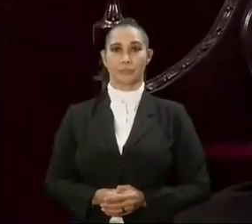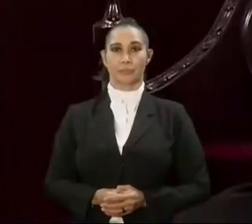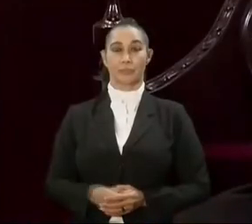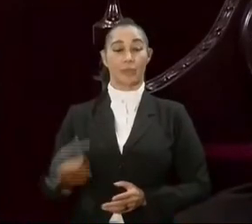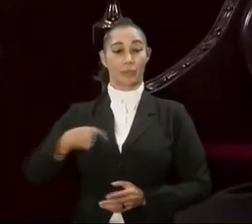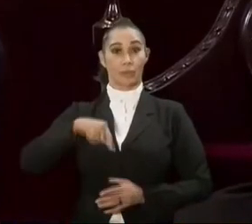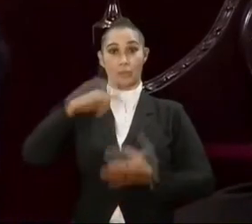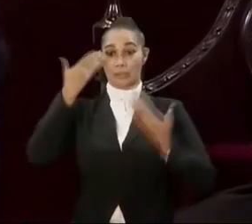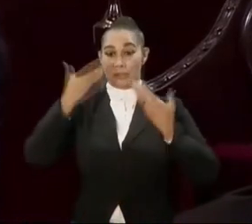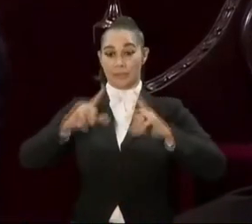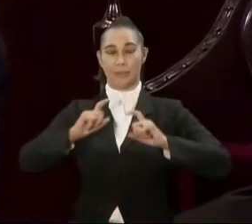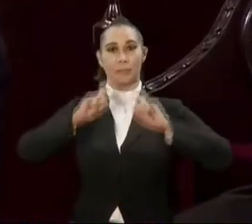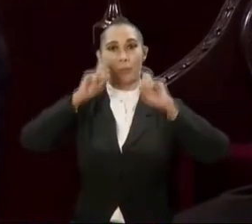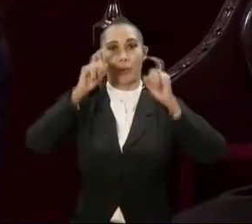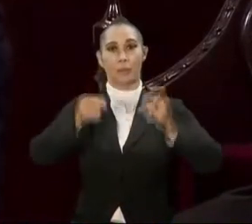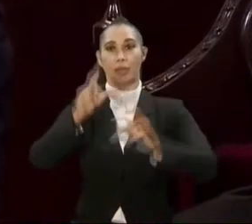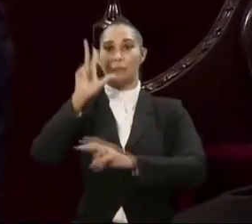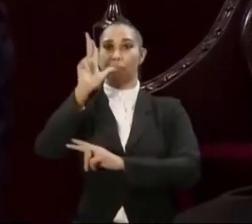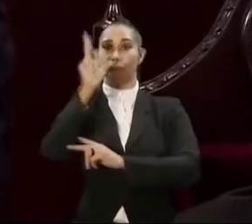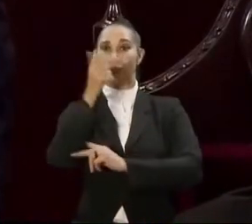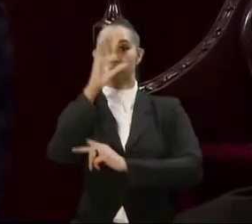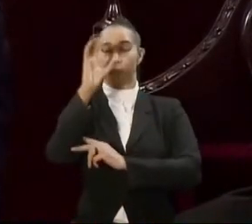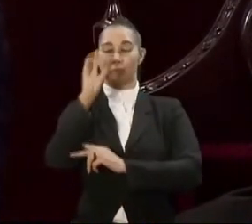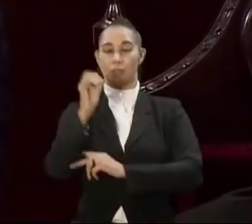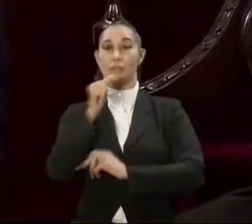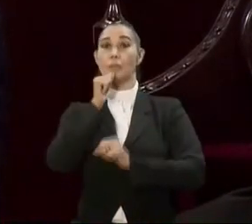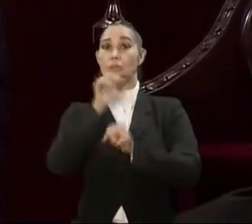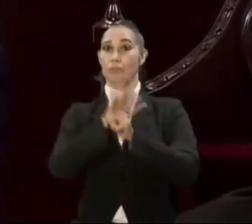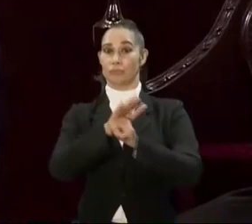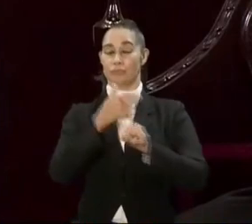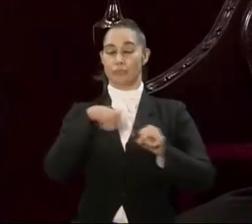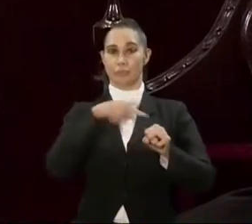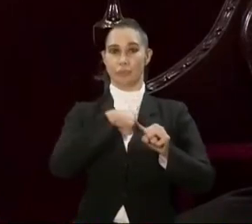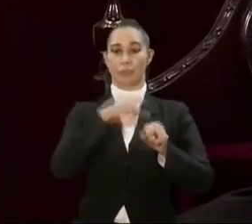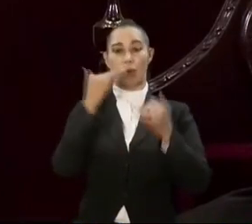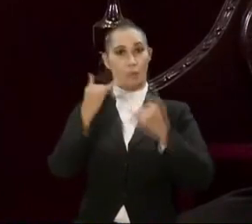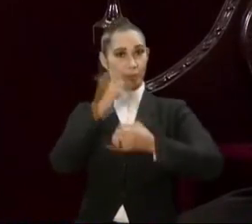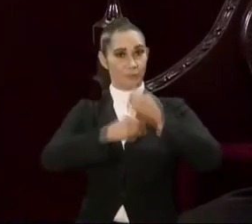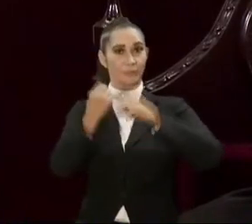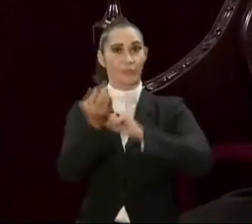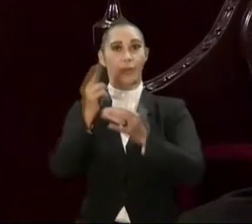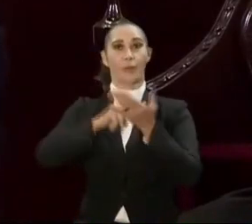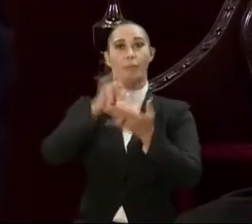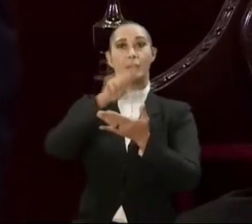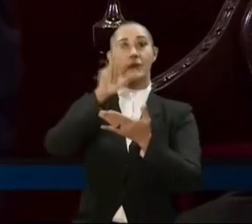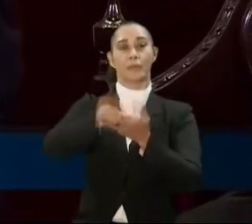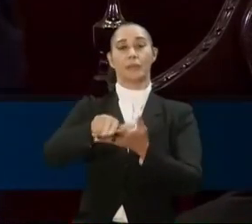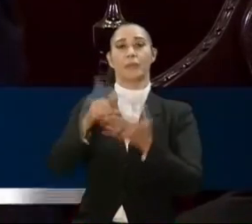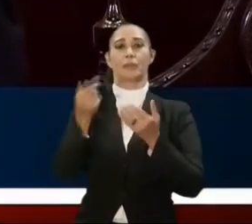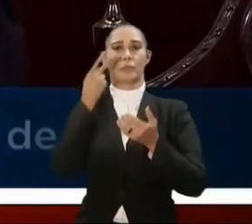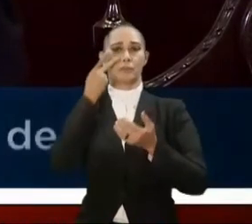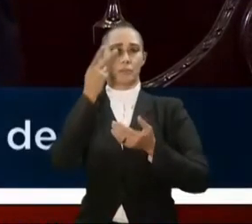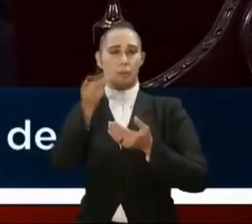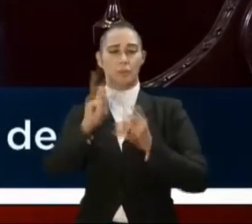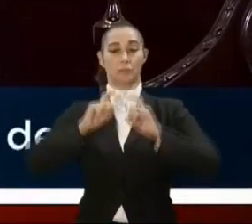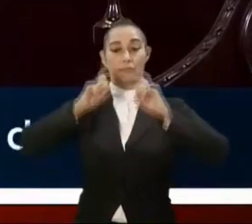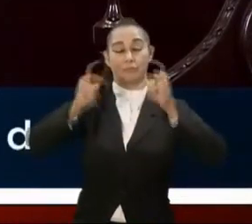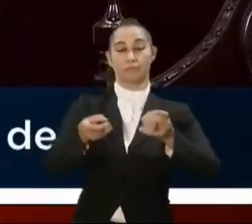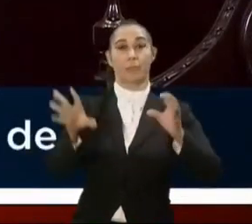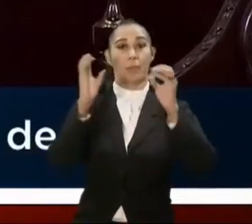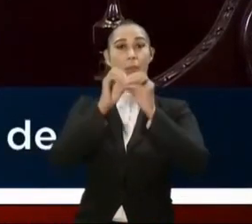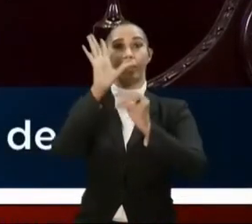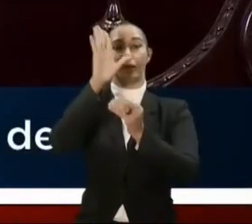Ya hemos entregado un tercio del total comprometido. Y para este año 2023 se contempla la entrega de